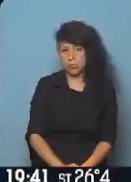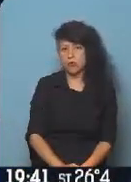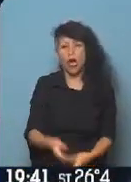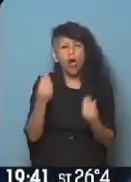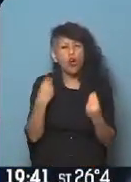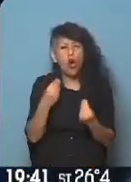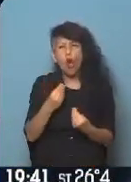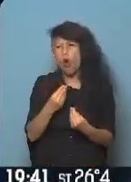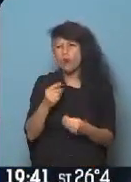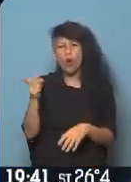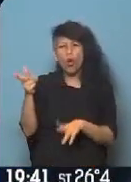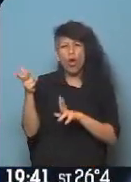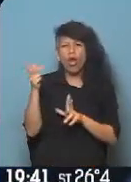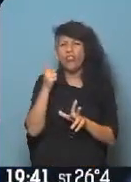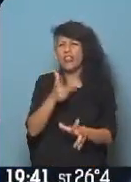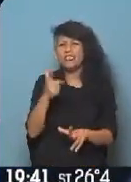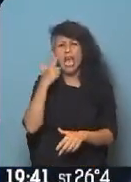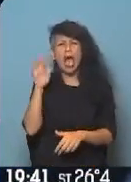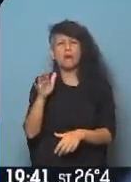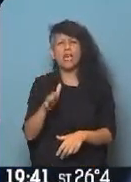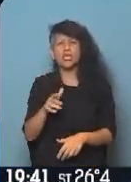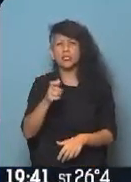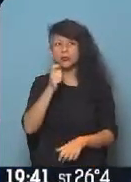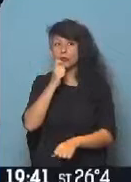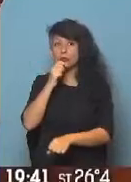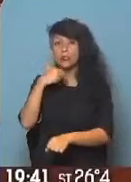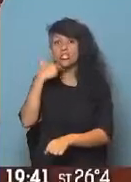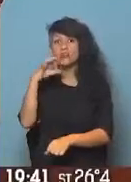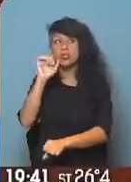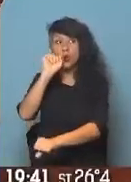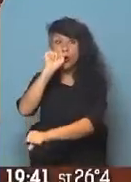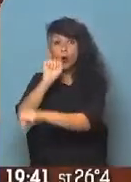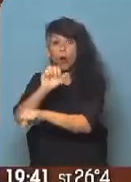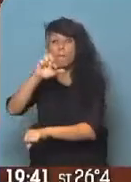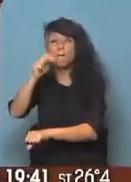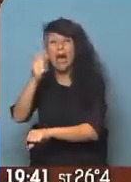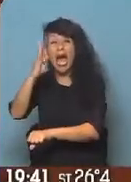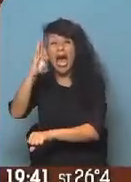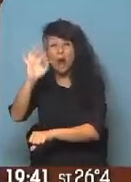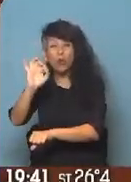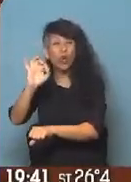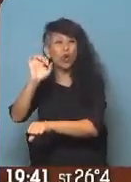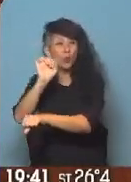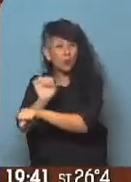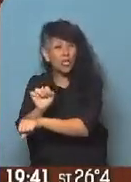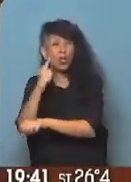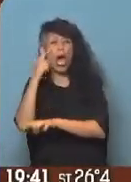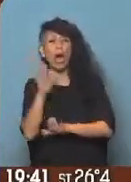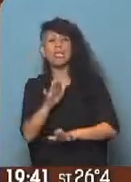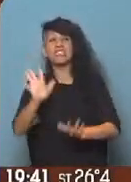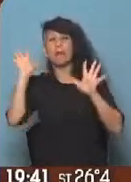con un paro general de que vamos a por el país porque pablo moyano denunciado en causas del lavado de asociación